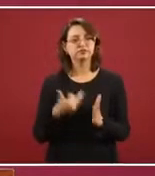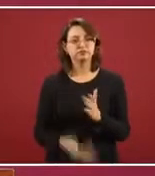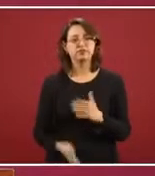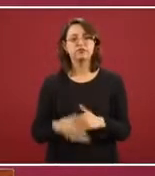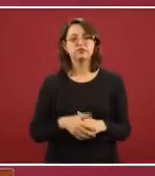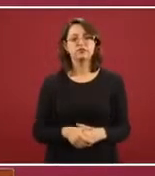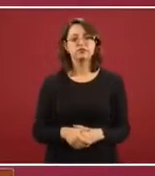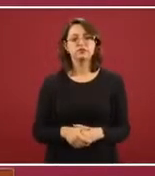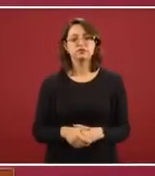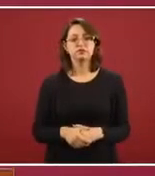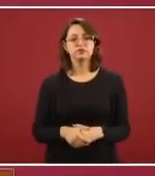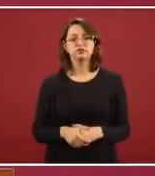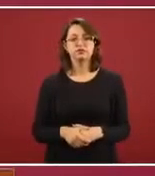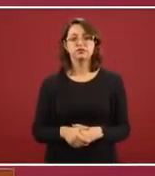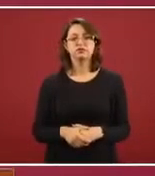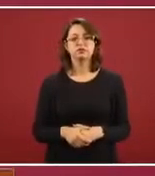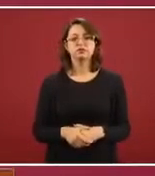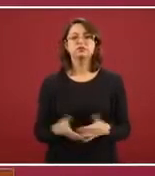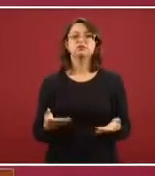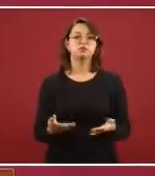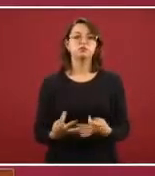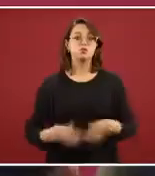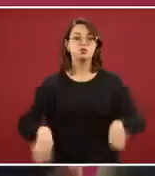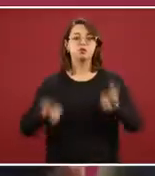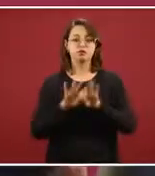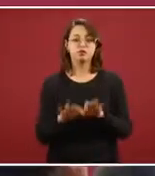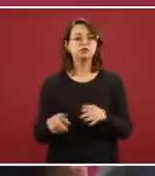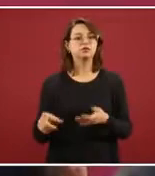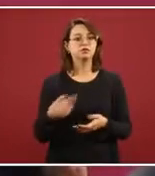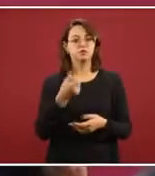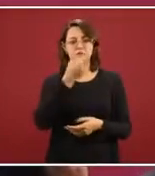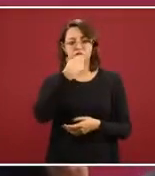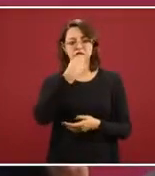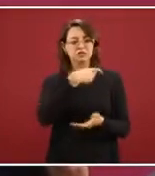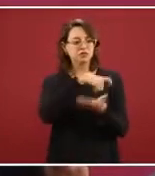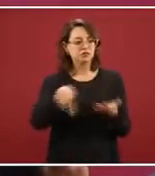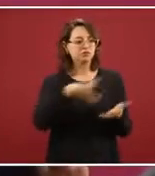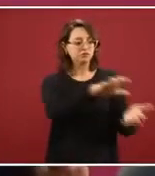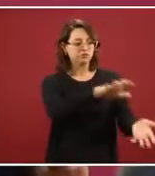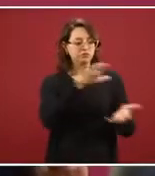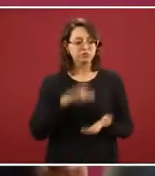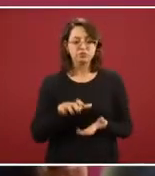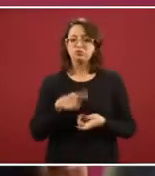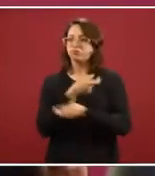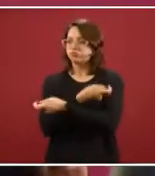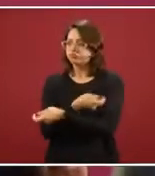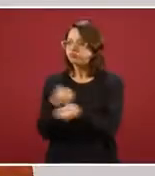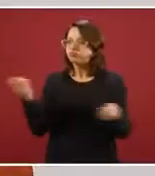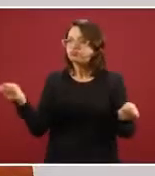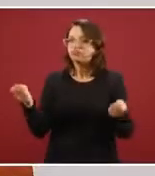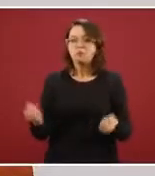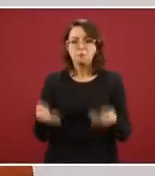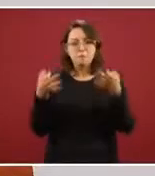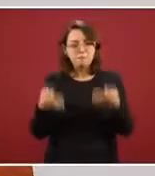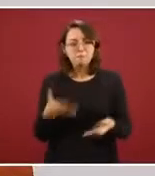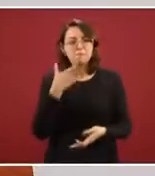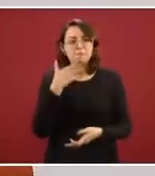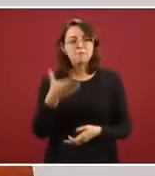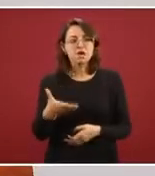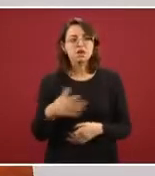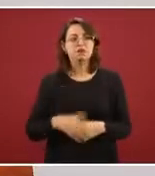y tener un buen mecanismo de distribución de las medicinas en las giras que